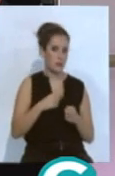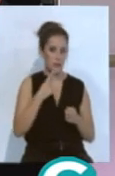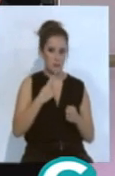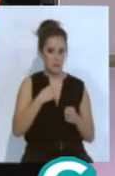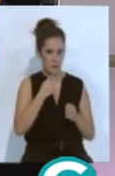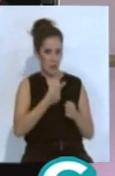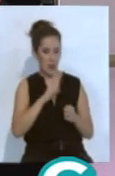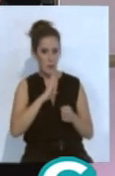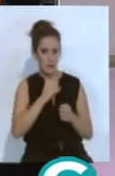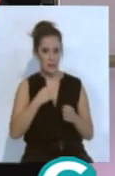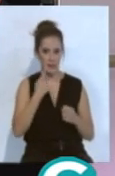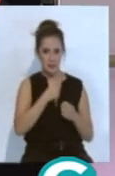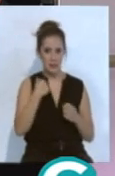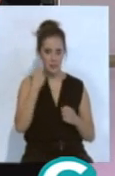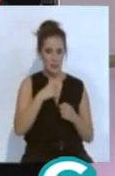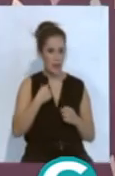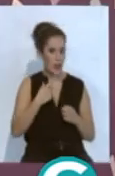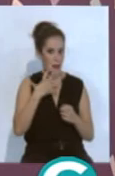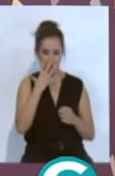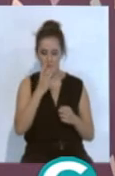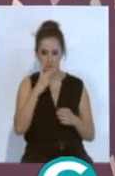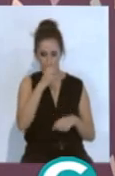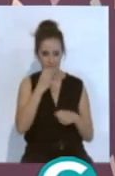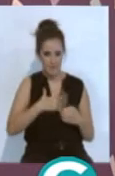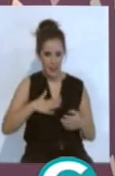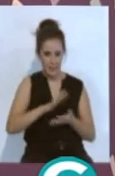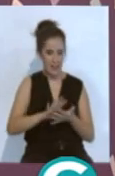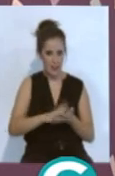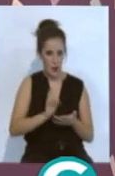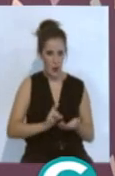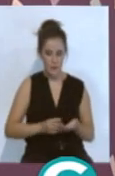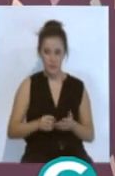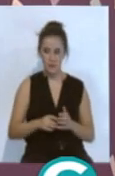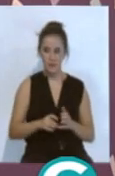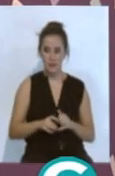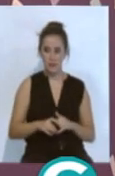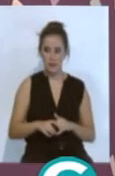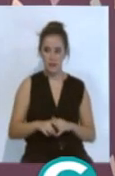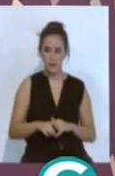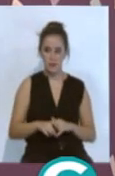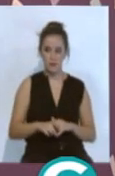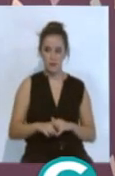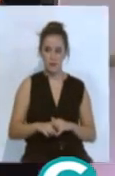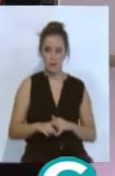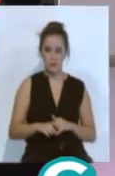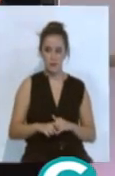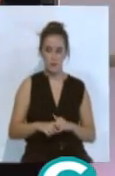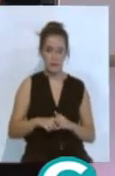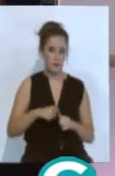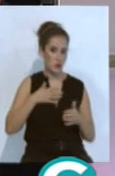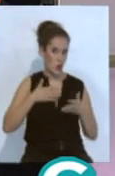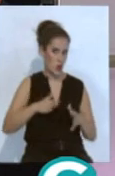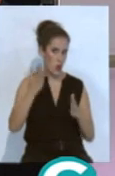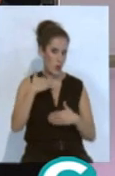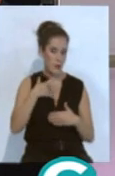Y yo decía, Dios, está descompuesto. Sí, él... Hombre, él... Que él ¿qué manera tan intensa? Yo no sé, yo no tengo hijos, pero me